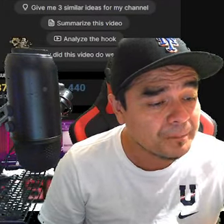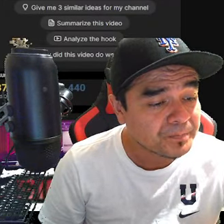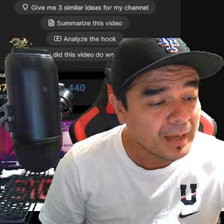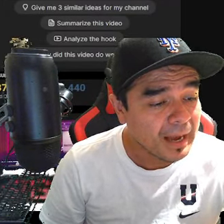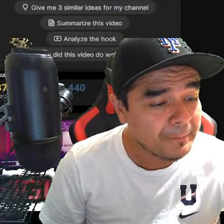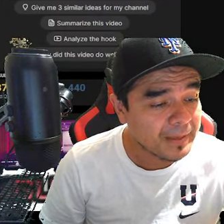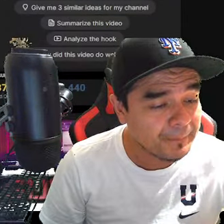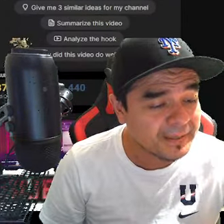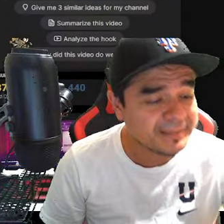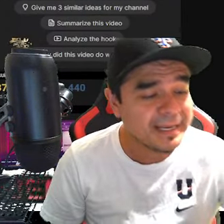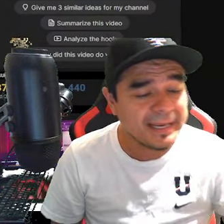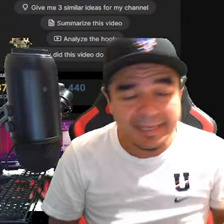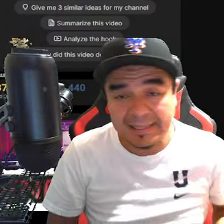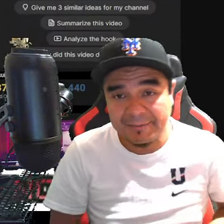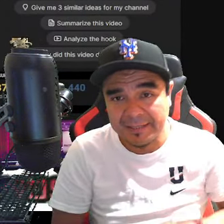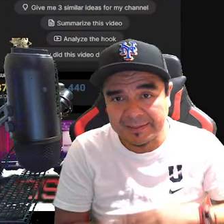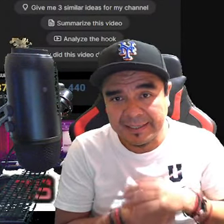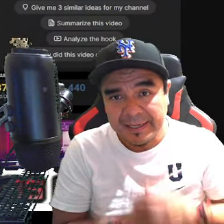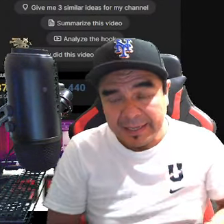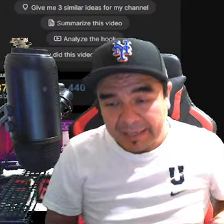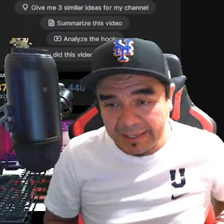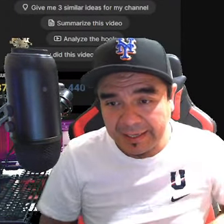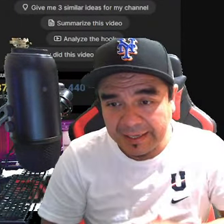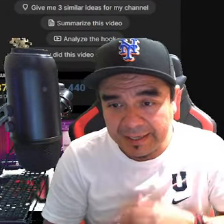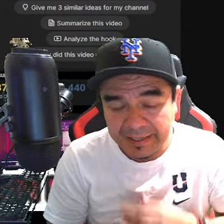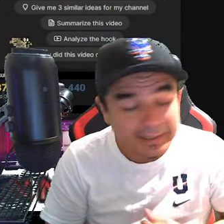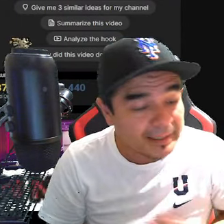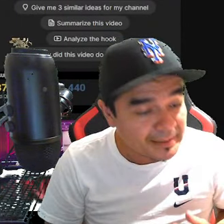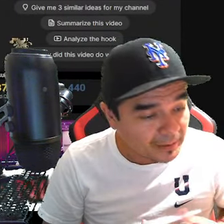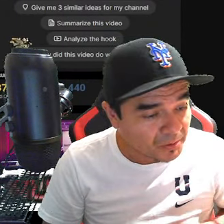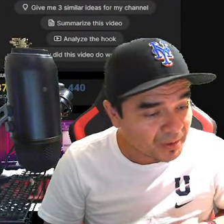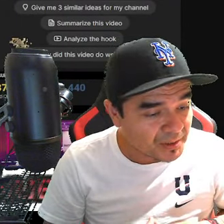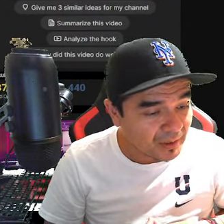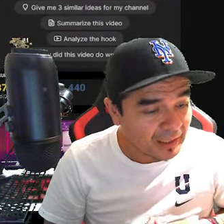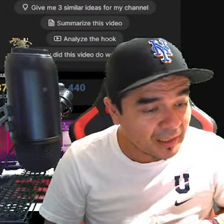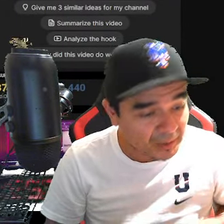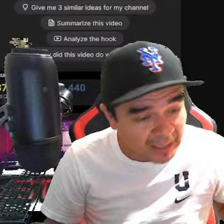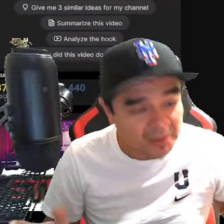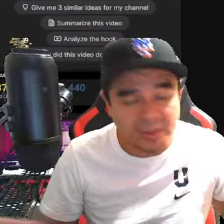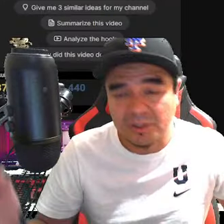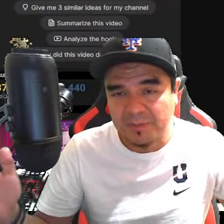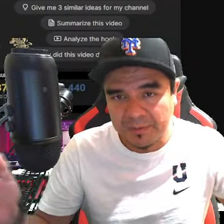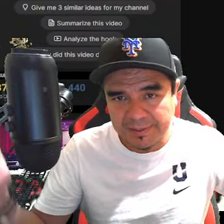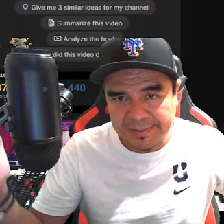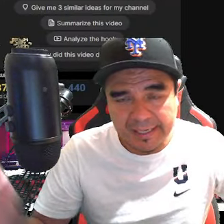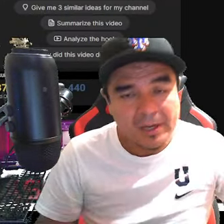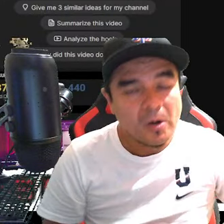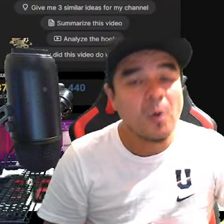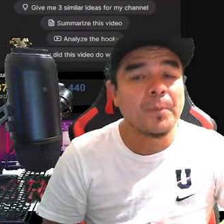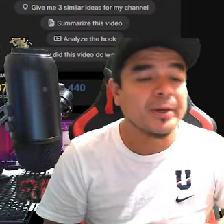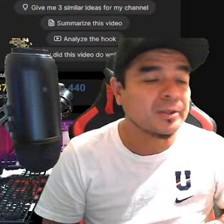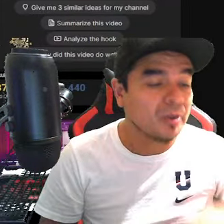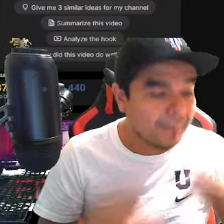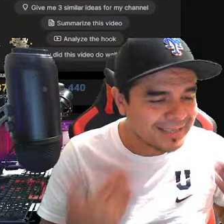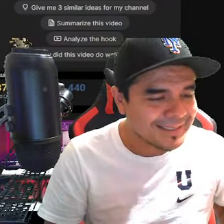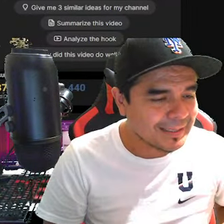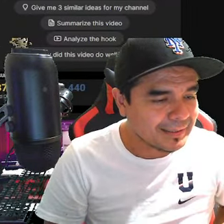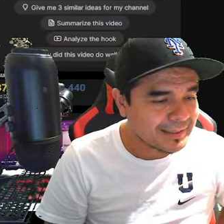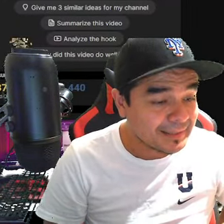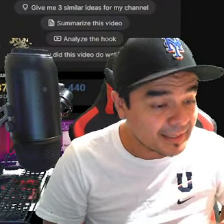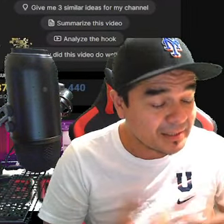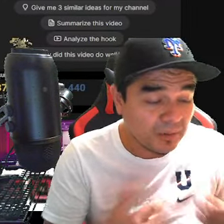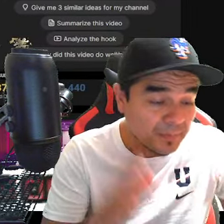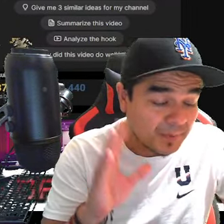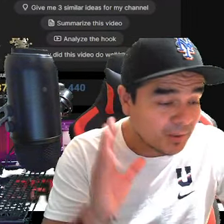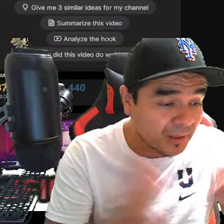domingo, empieza el debate en el Instituto Nacional Electoral. Nosotros vamos a estar un poquito más